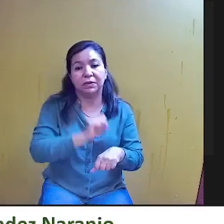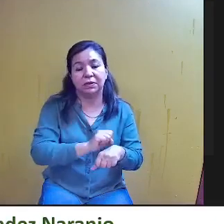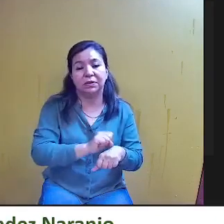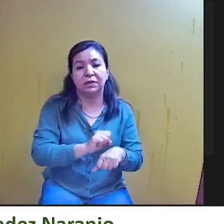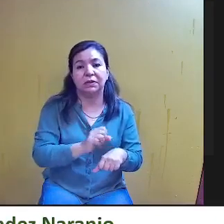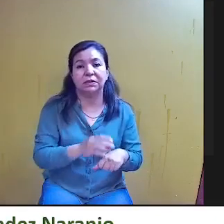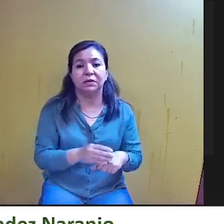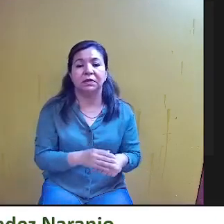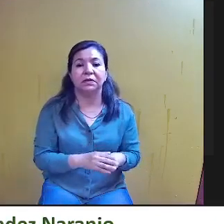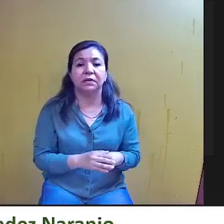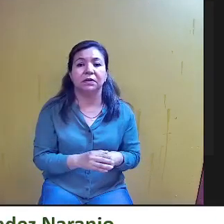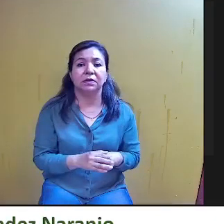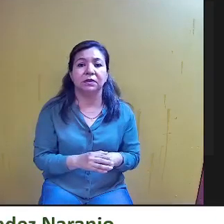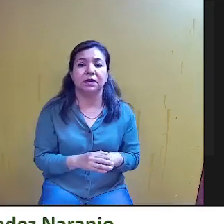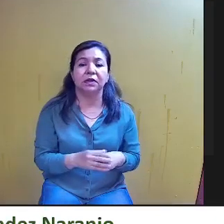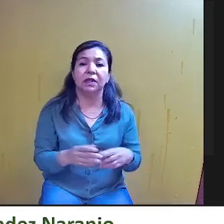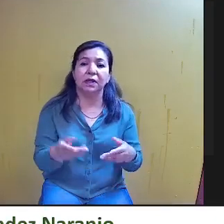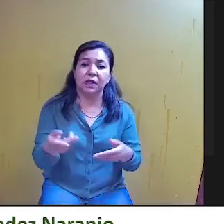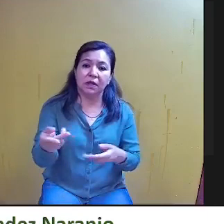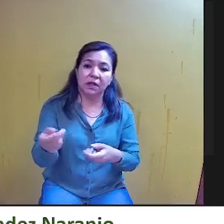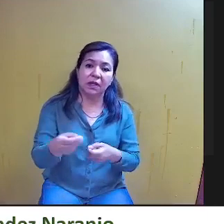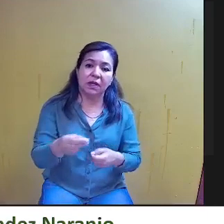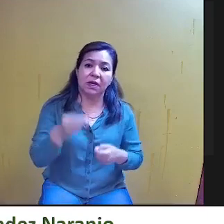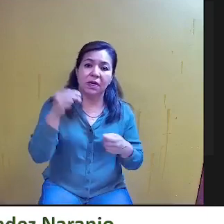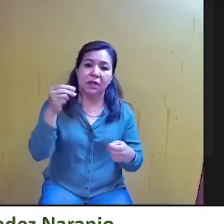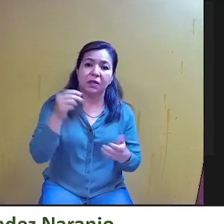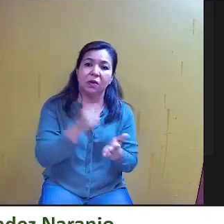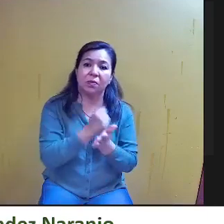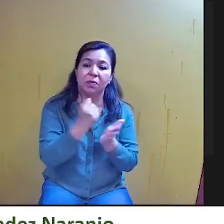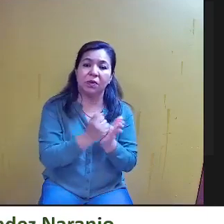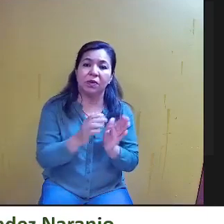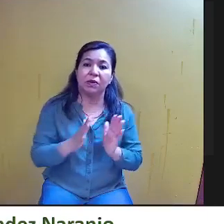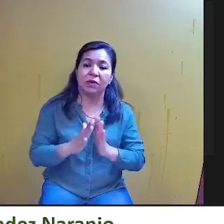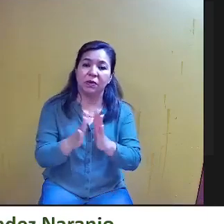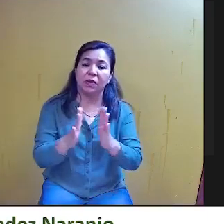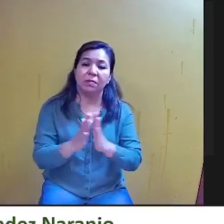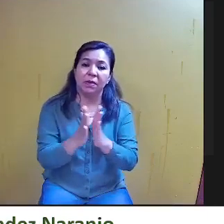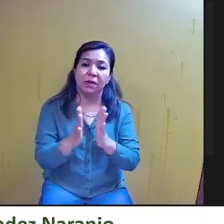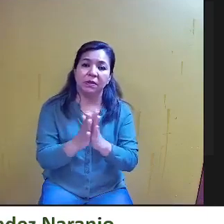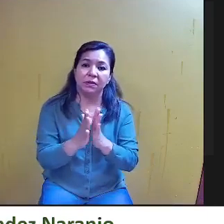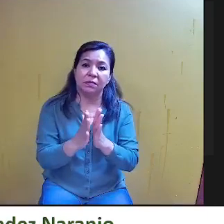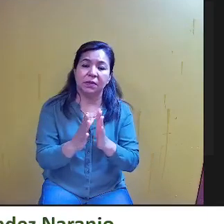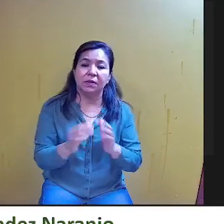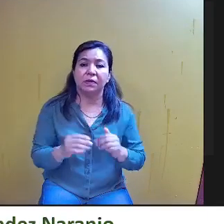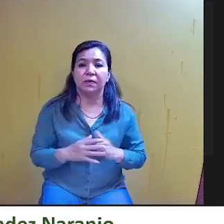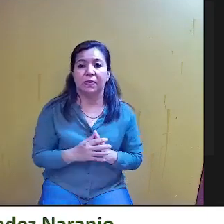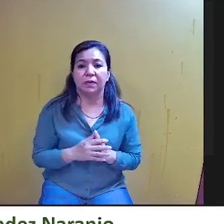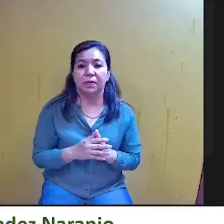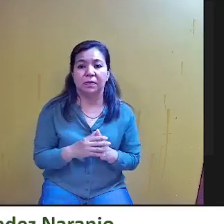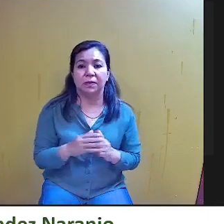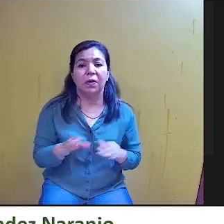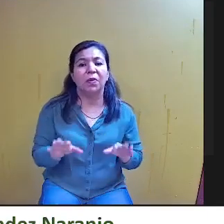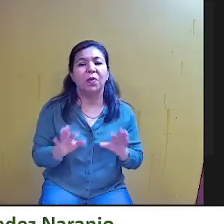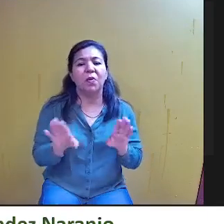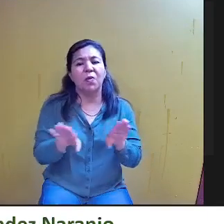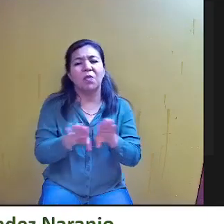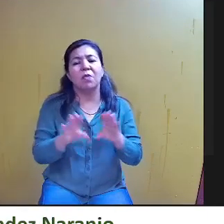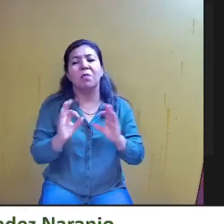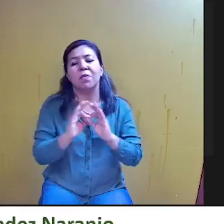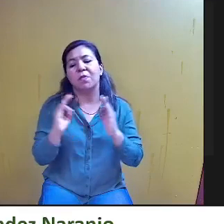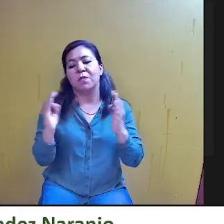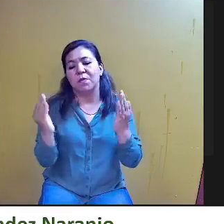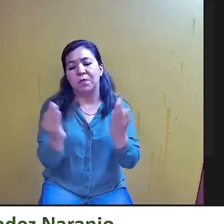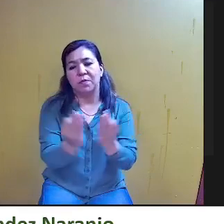86/C/08-09-2023, emisión de convocatoria de consejerías, en los que previamente se determinó la forma en que se integraría el